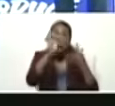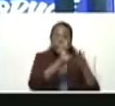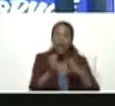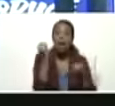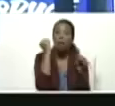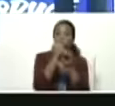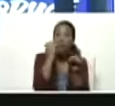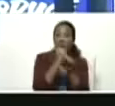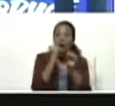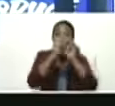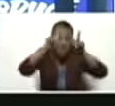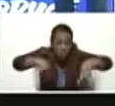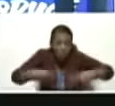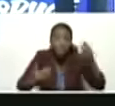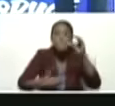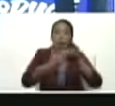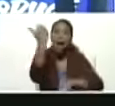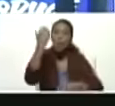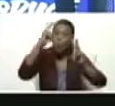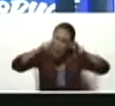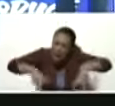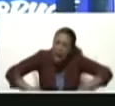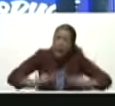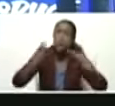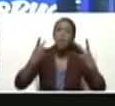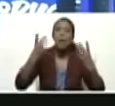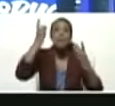estrategia. Innovando, renovando.